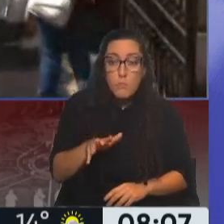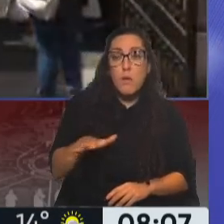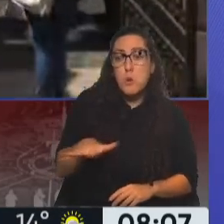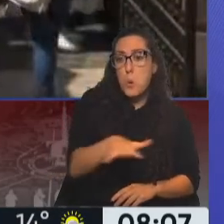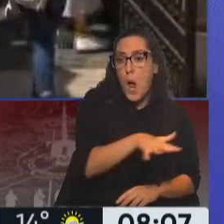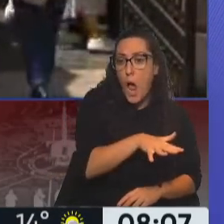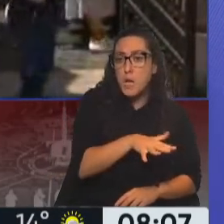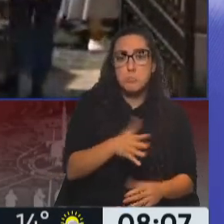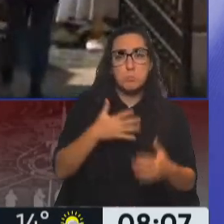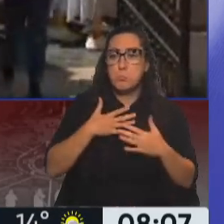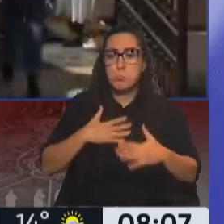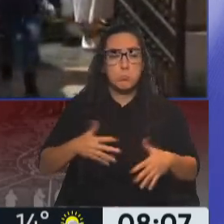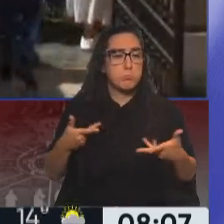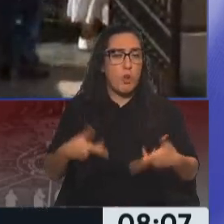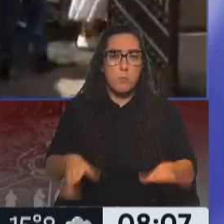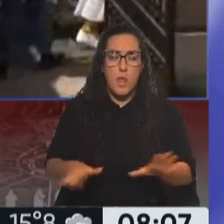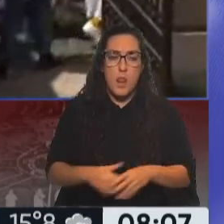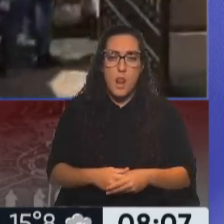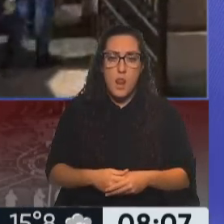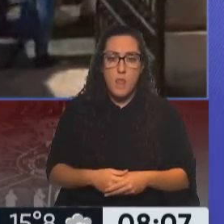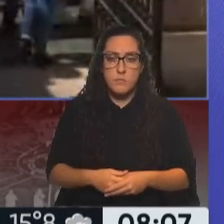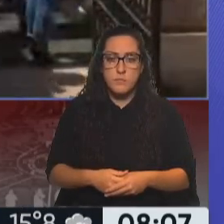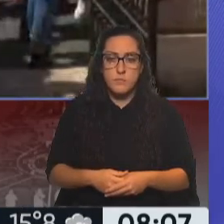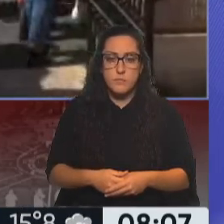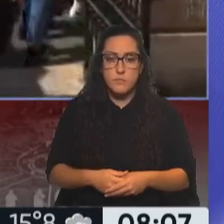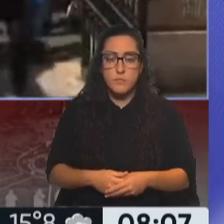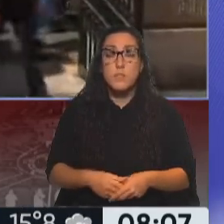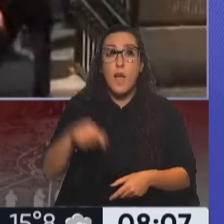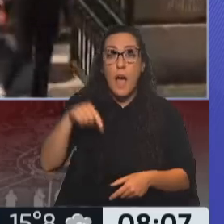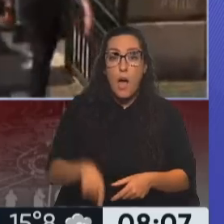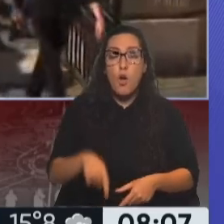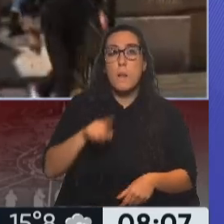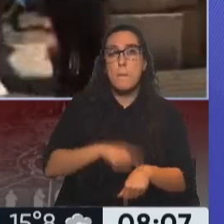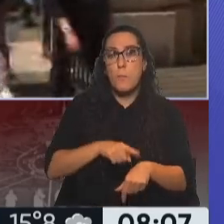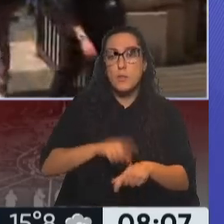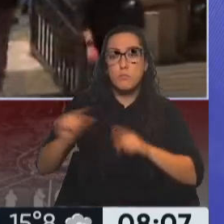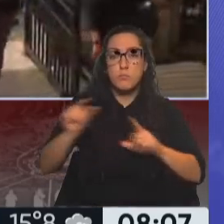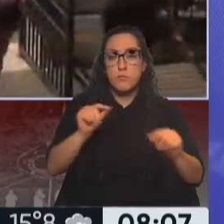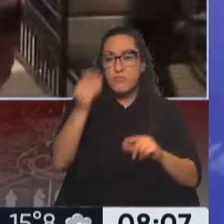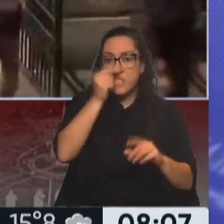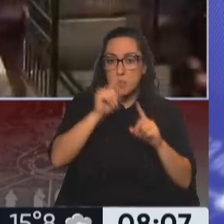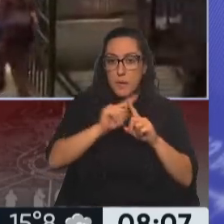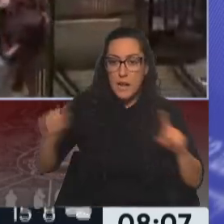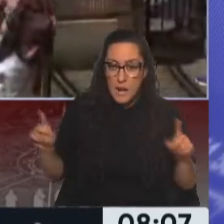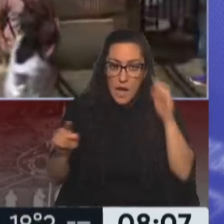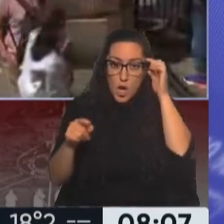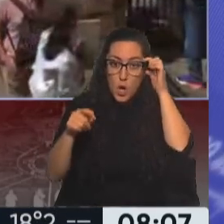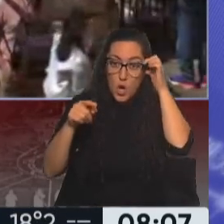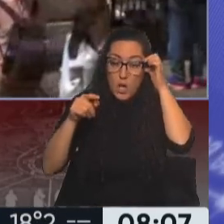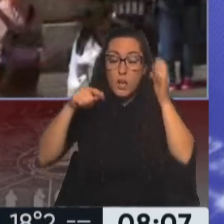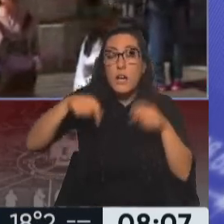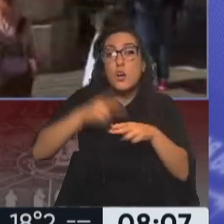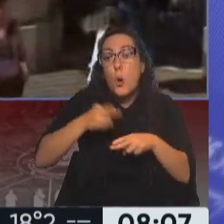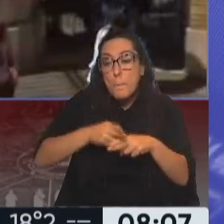y absoluta normalidad. Ahora será el tiempo de la desconcentración de un sábado de fin de semana largo aquí en Roma, por lo cual